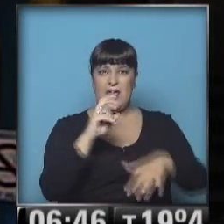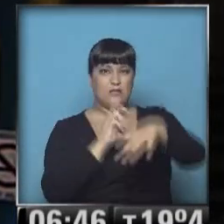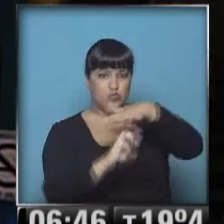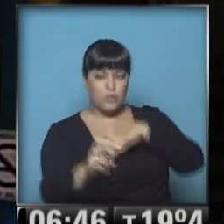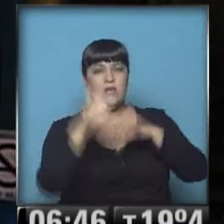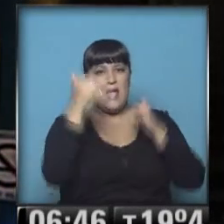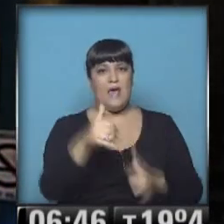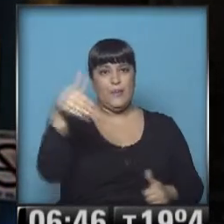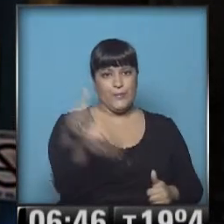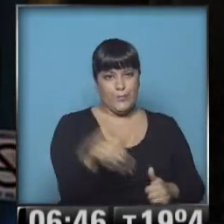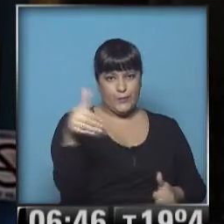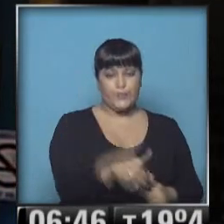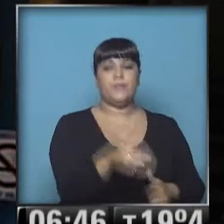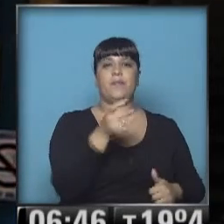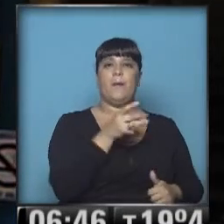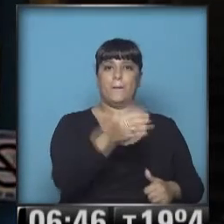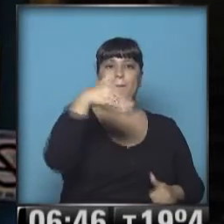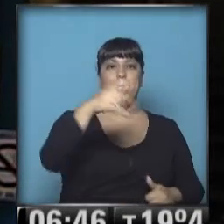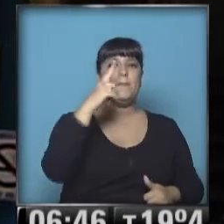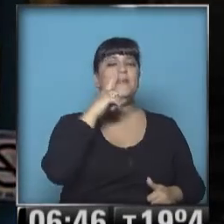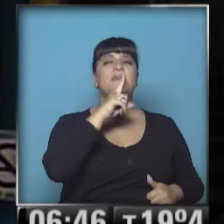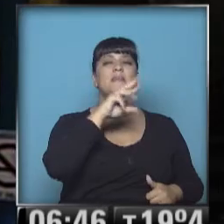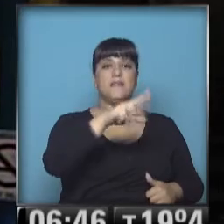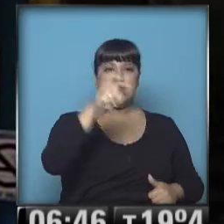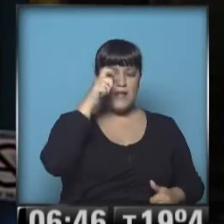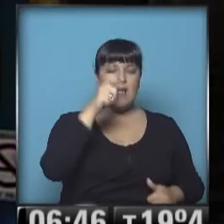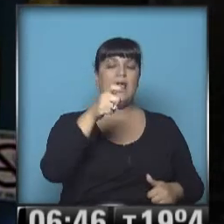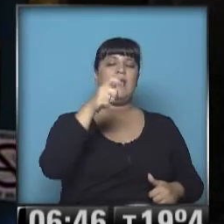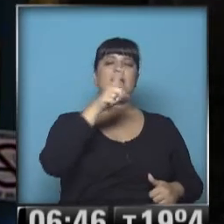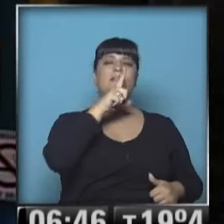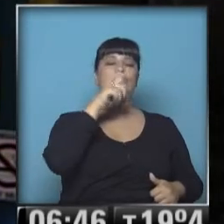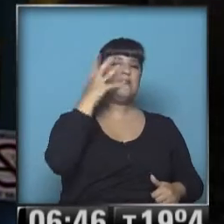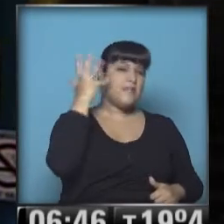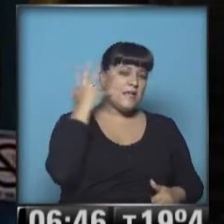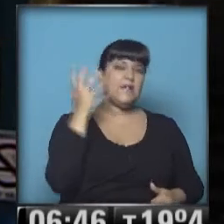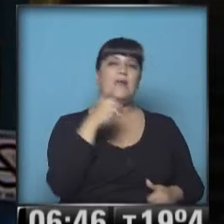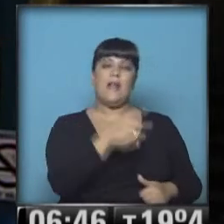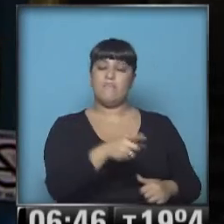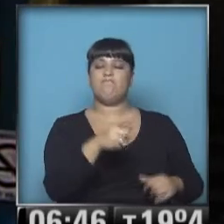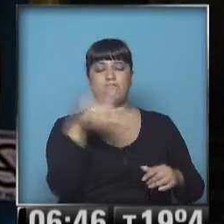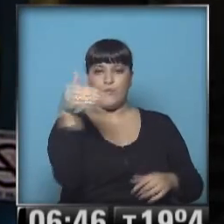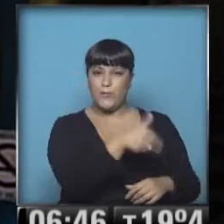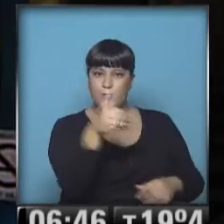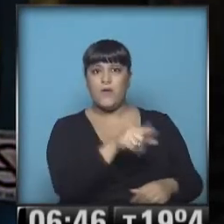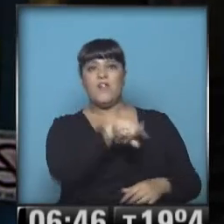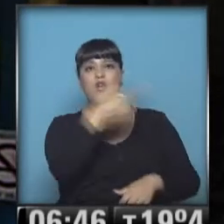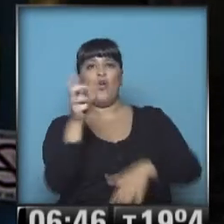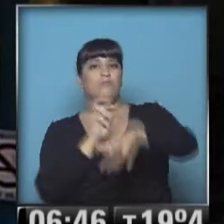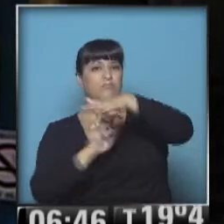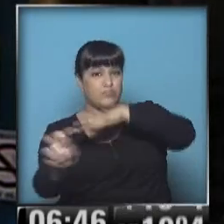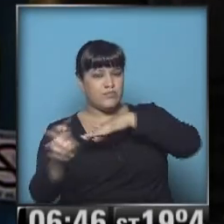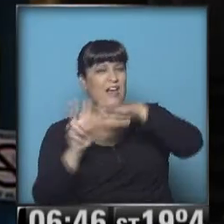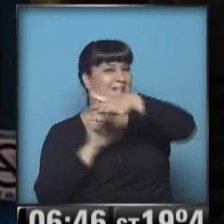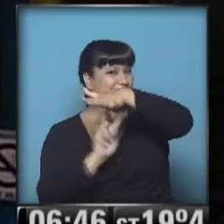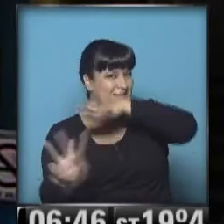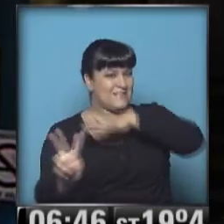El ferrocarril Mitre, Ramales Mitre y Tigre con demoras, y el premetro está en forma parcial limitado entre